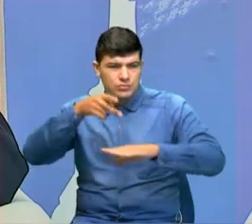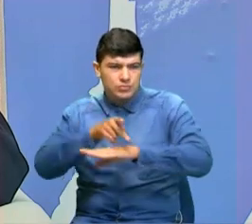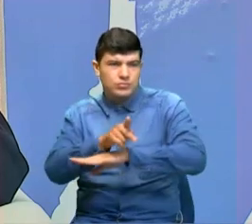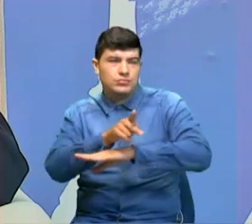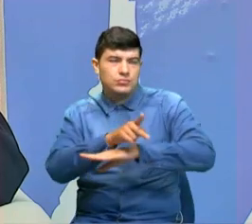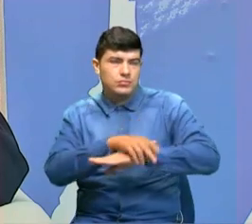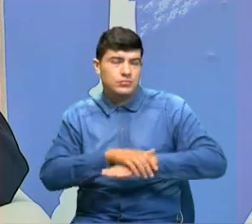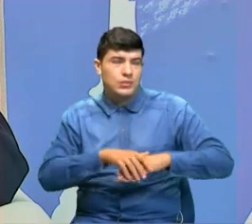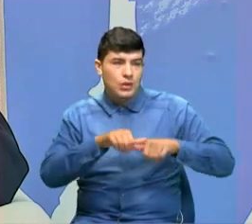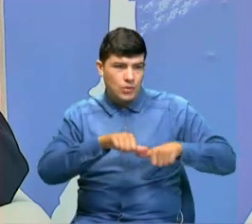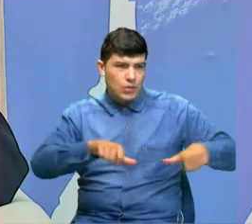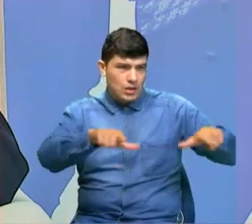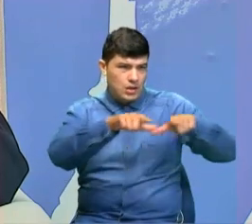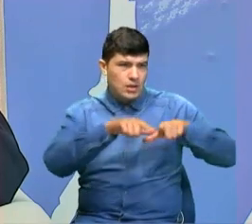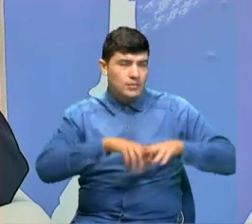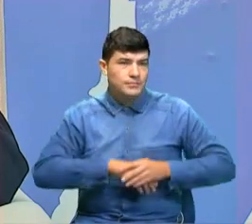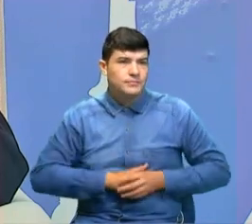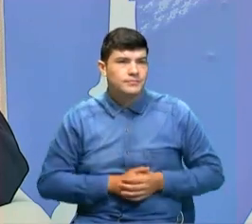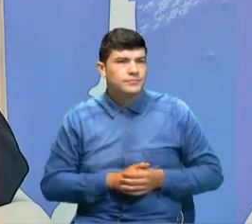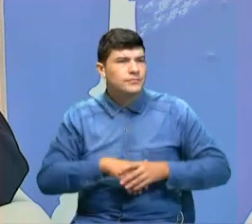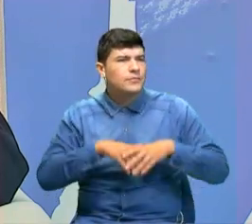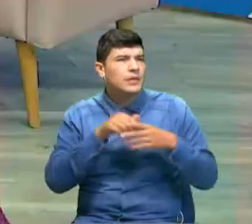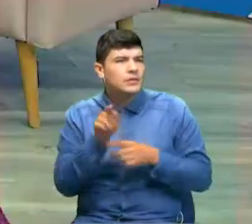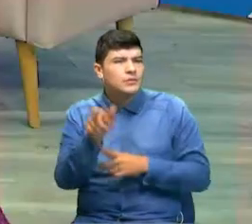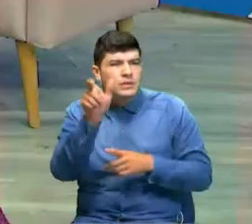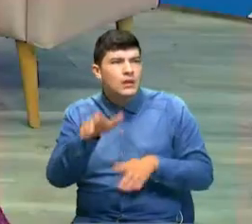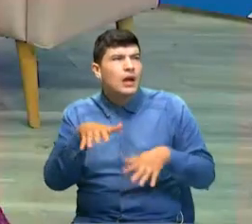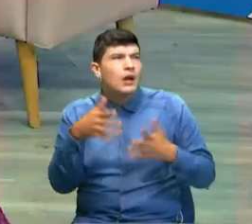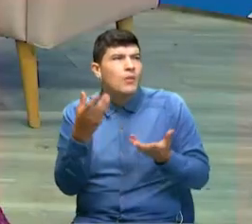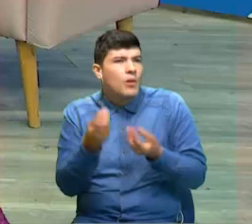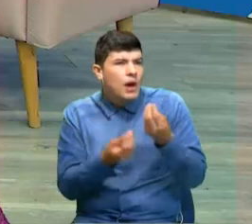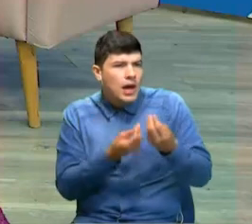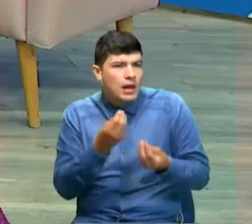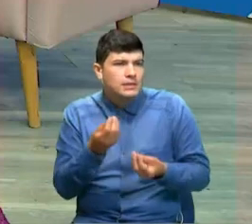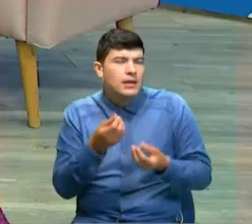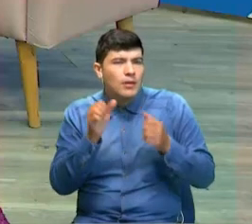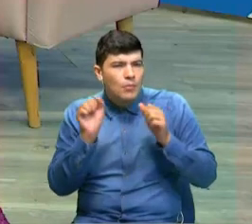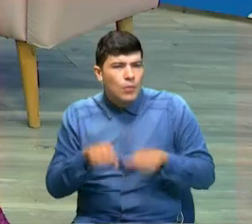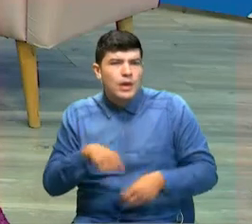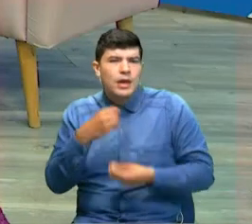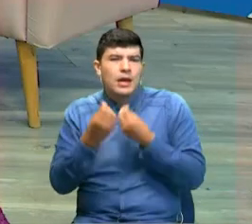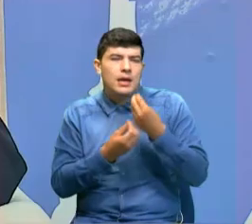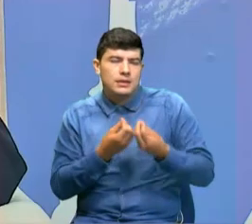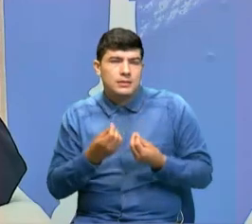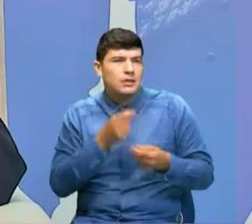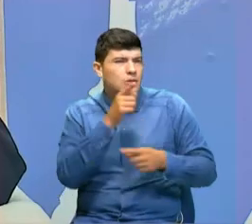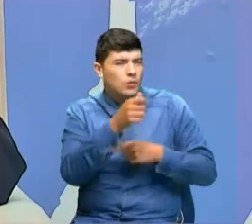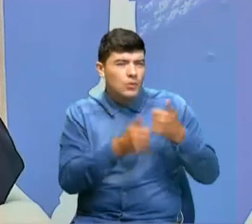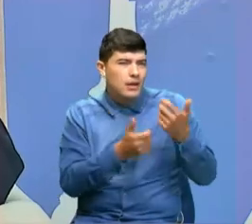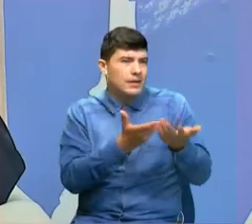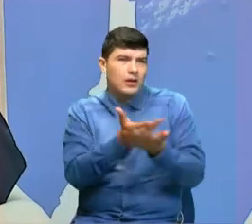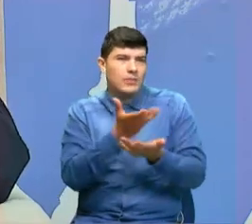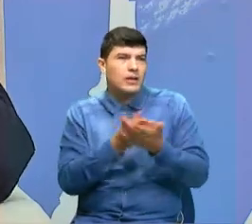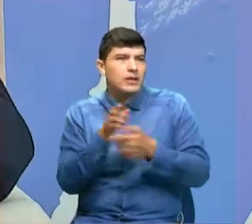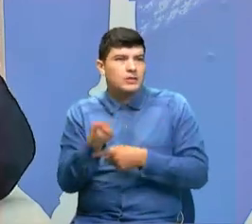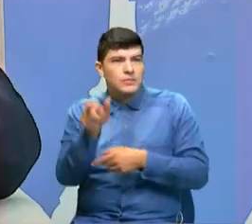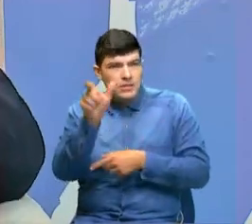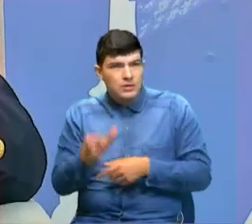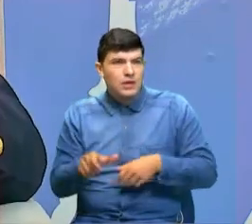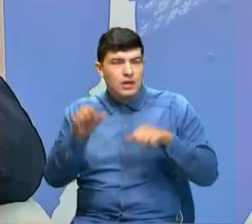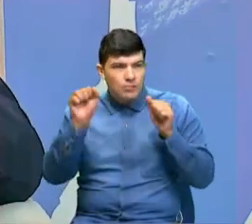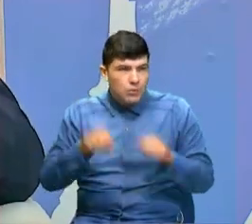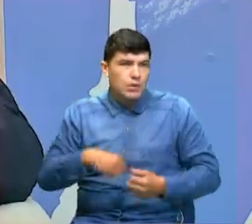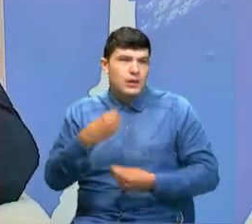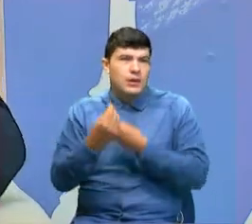los espacios comunes, ¿qué puede hacer y qué no? En este caso, ¿qué le recomendaría a usted dentro de esa situación